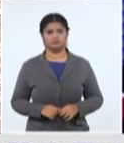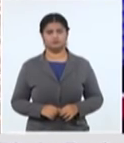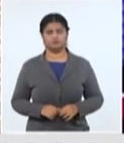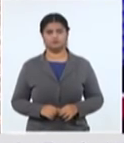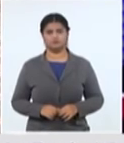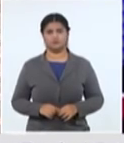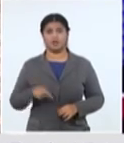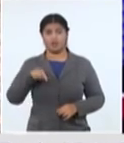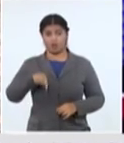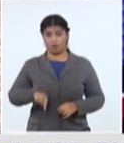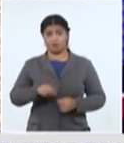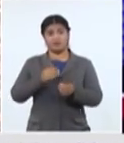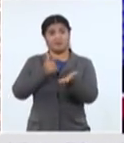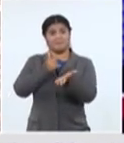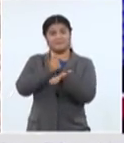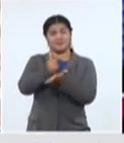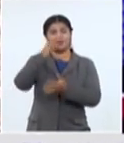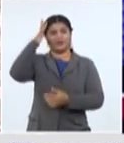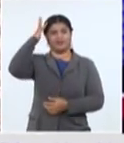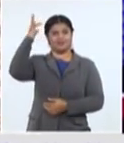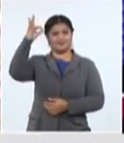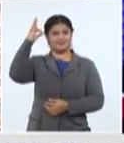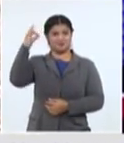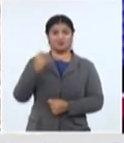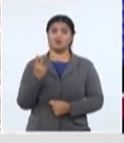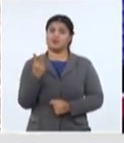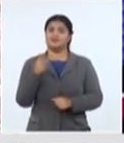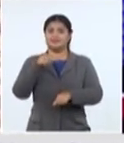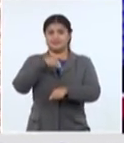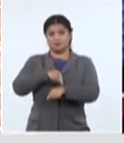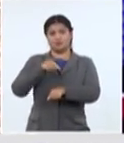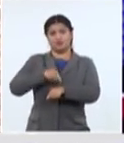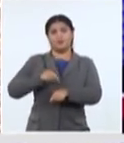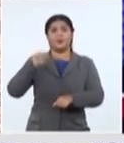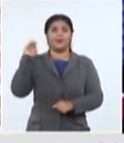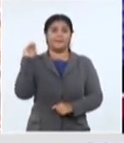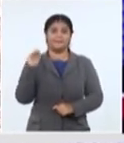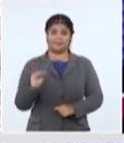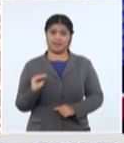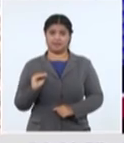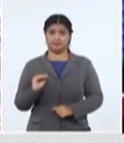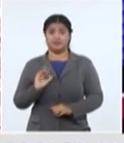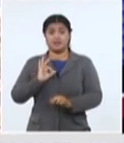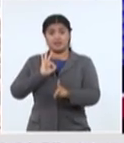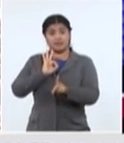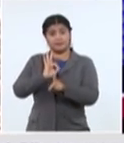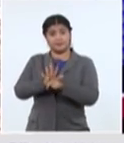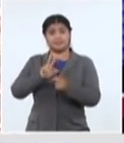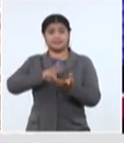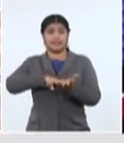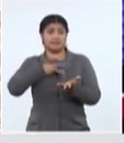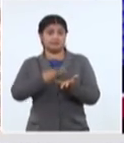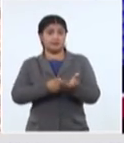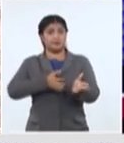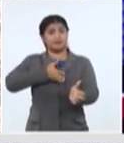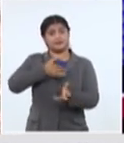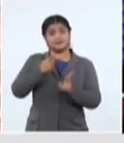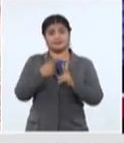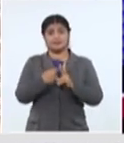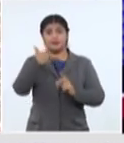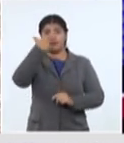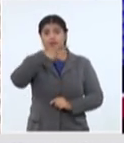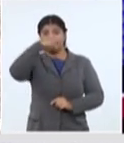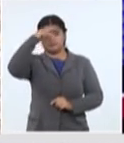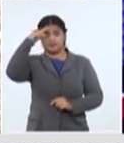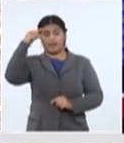Miércoles de psicología. En esta transmisión nos acompaña desde la media hora la intérprete de lengua de señas, Yasmina Rami. Le doy